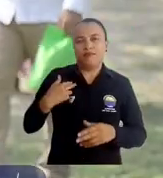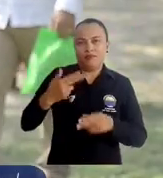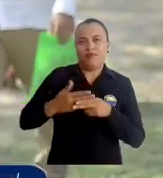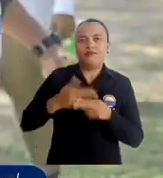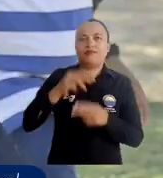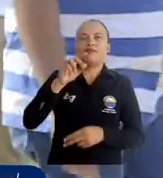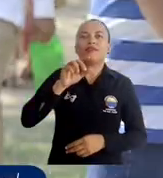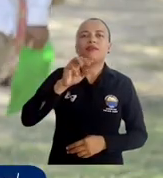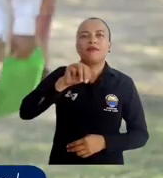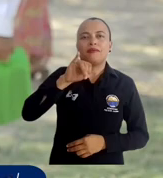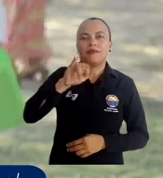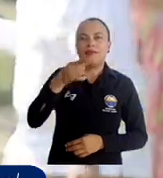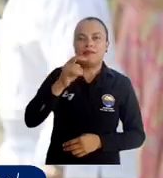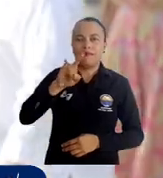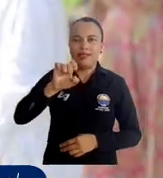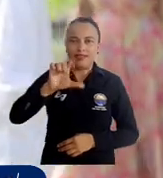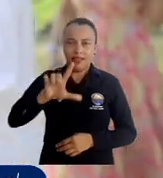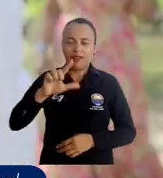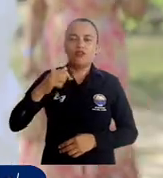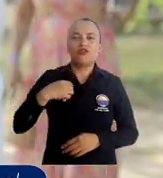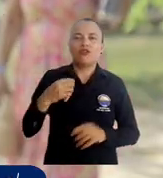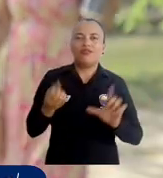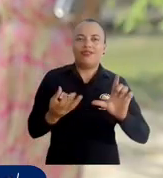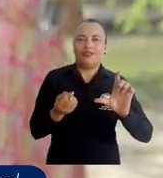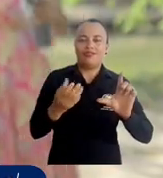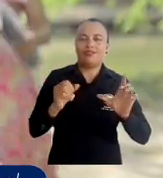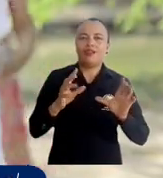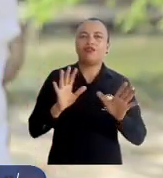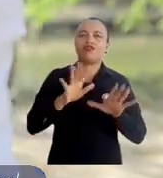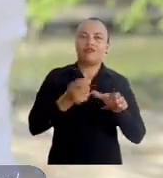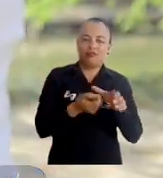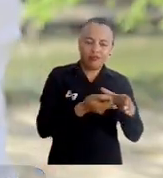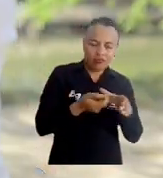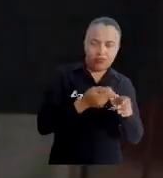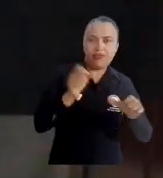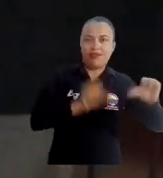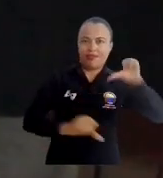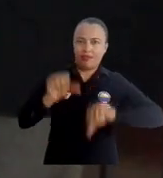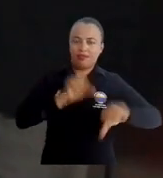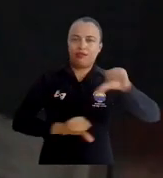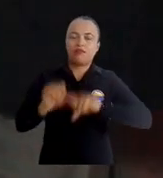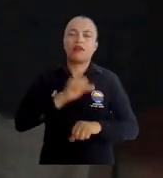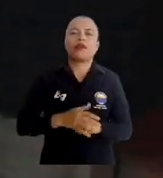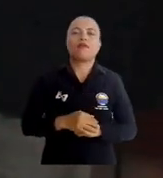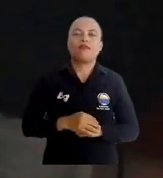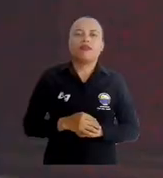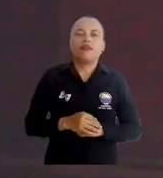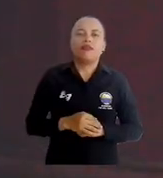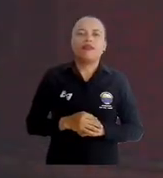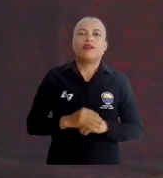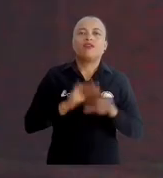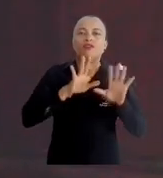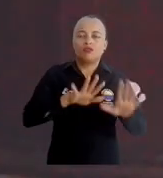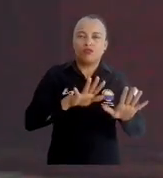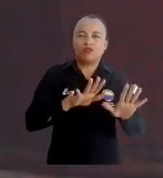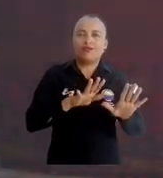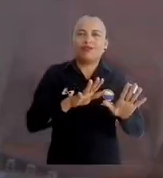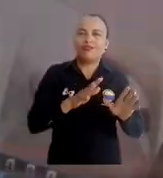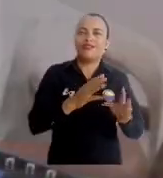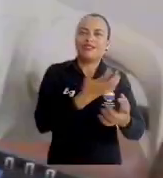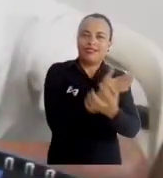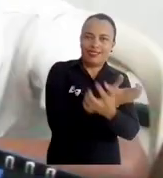llama Miguel Gregorio Argote Salgado. Soy licenciado en Ciencias Naturales Químicas, magíster en Ciencias Químicas